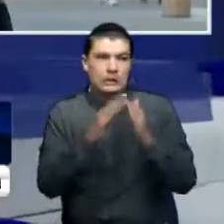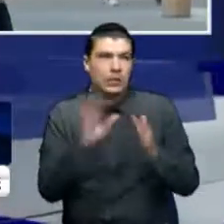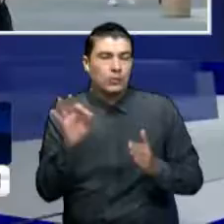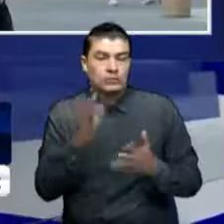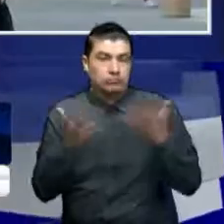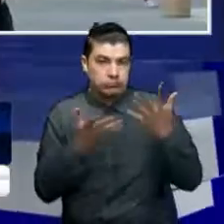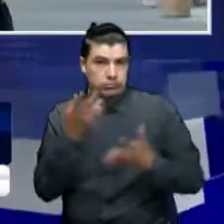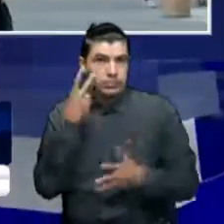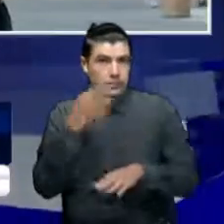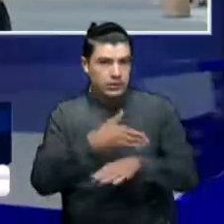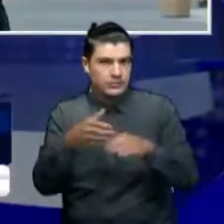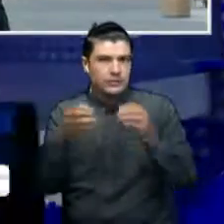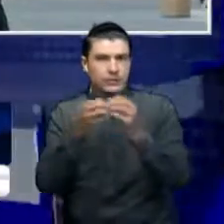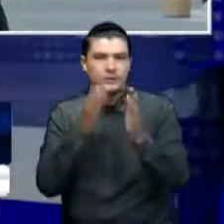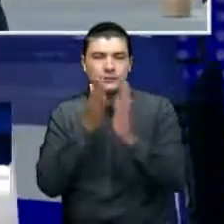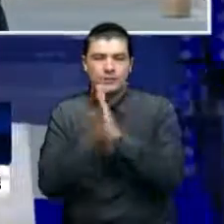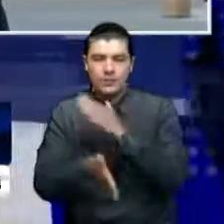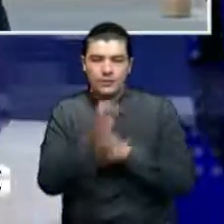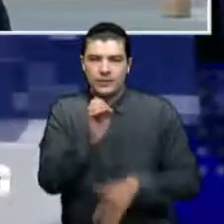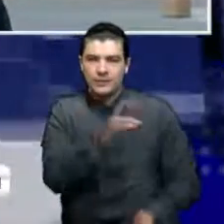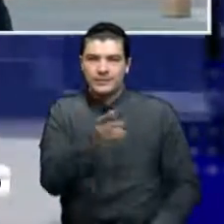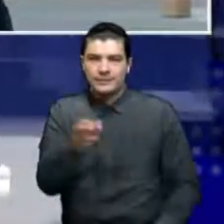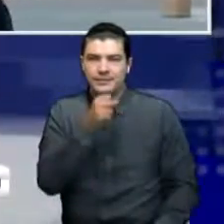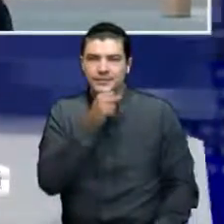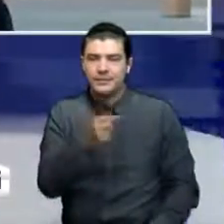información y les doy paso a ustedes en el centro de noticia les deseo una buena tarde